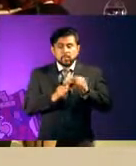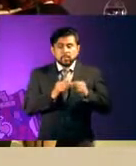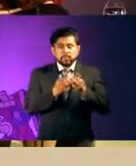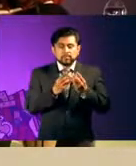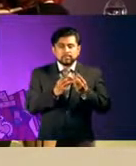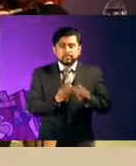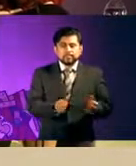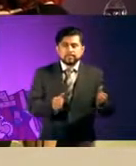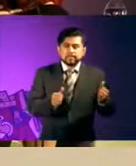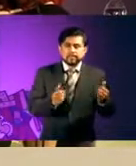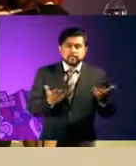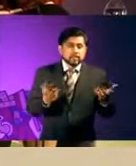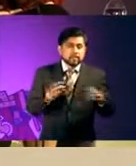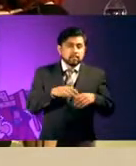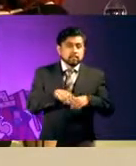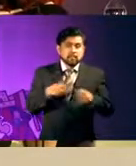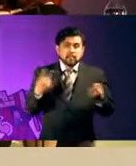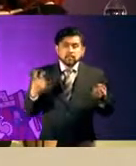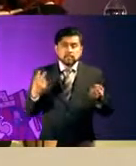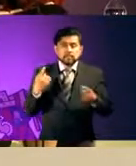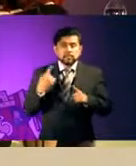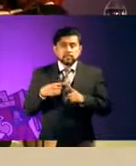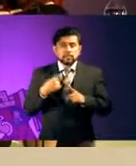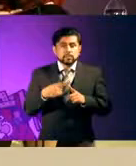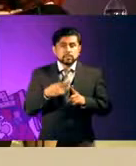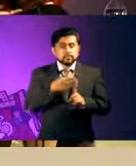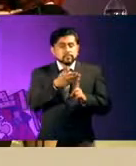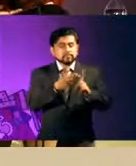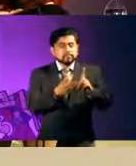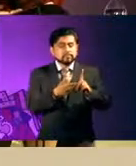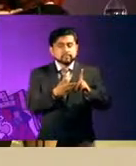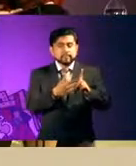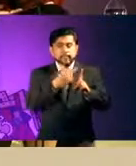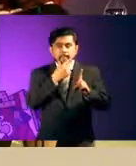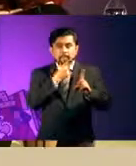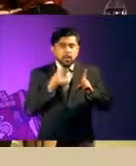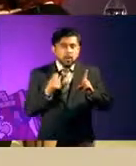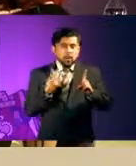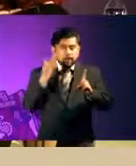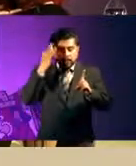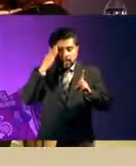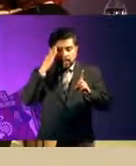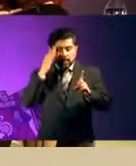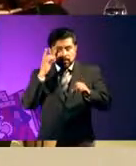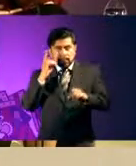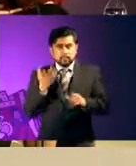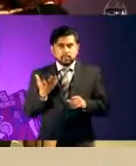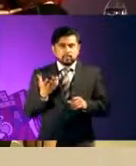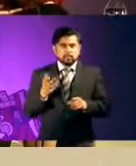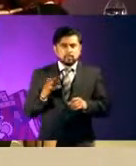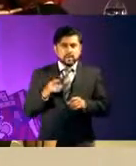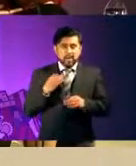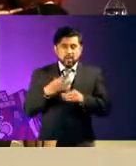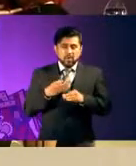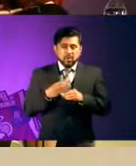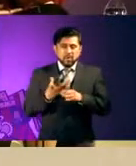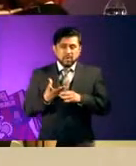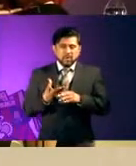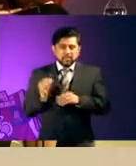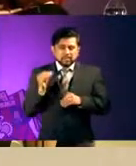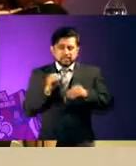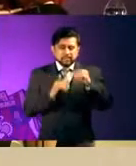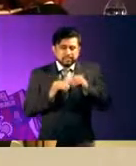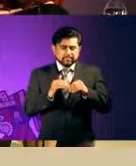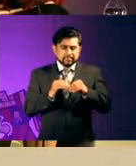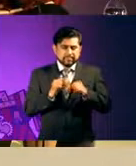masculinidad y que ahora es un hueco porque está lleno de otras cosas que fueron invisibles